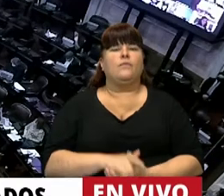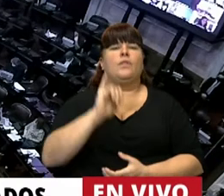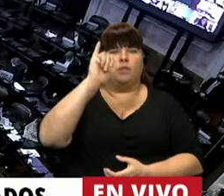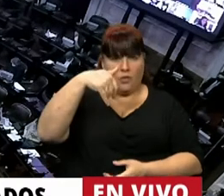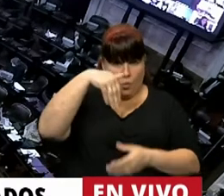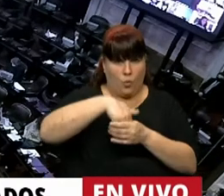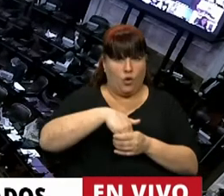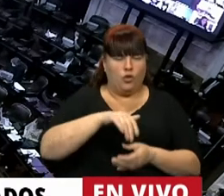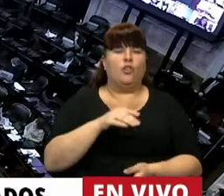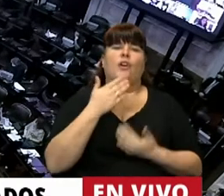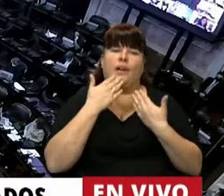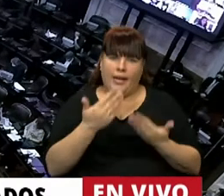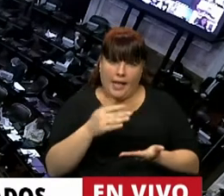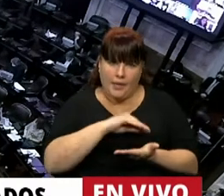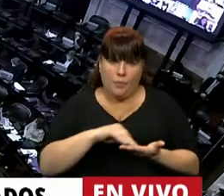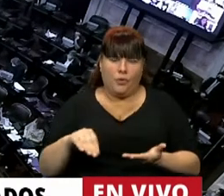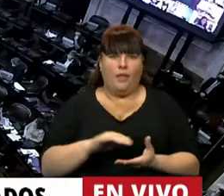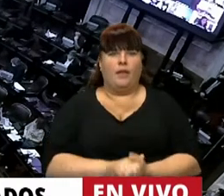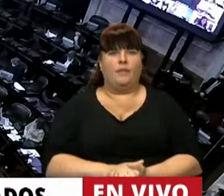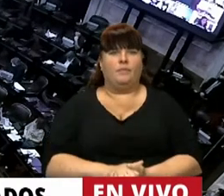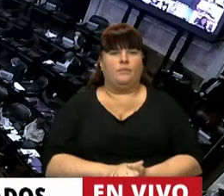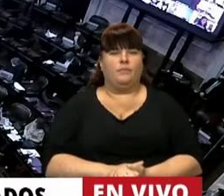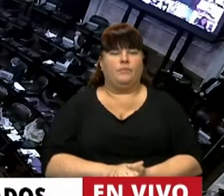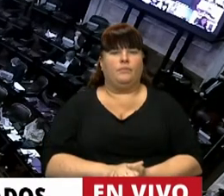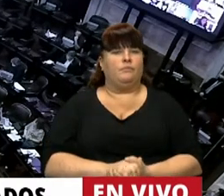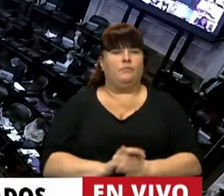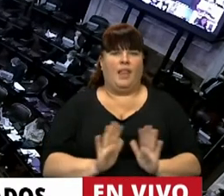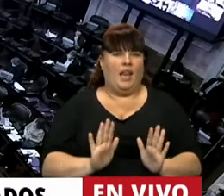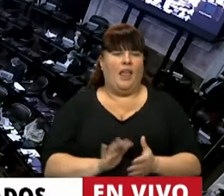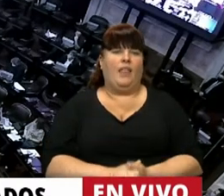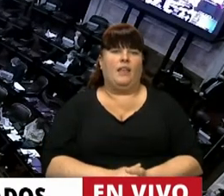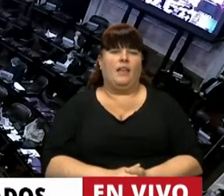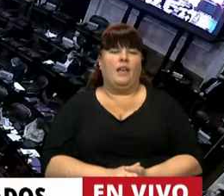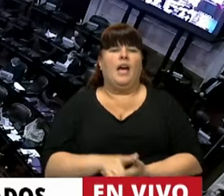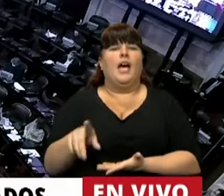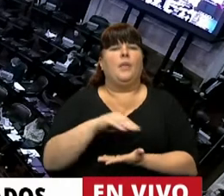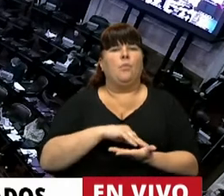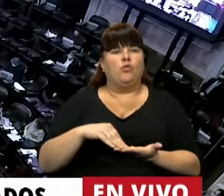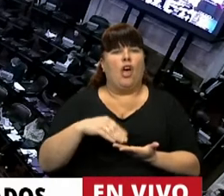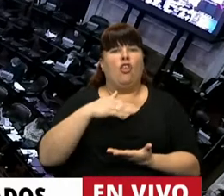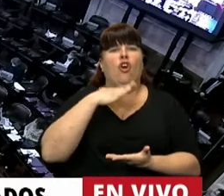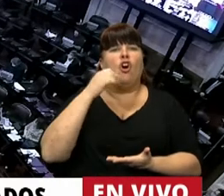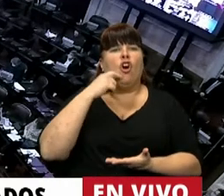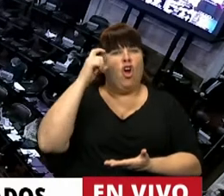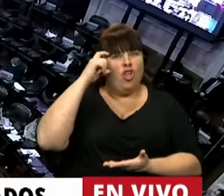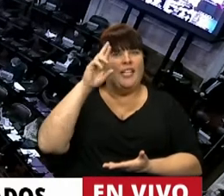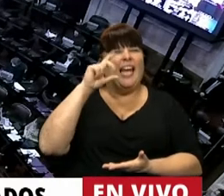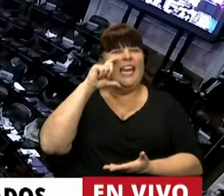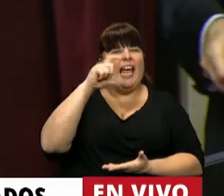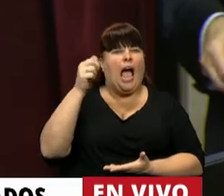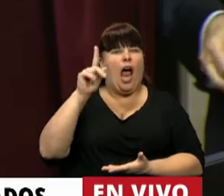Positivo, presidente. Gracias, diputada. Nada. Diputado José Luis